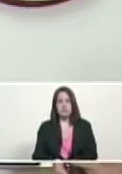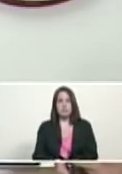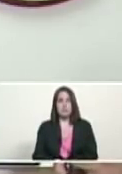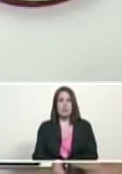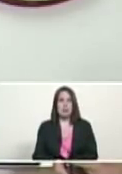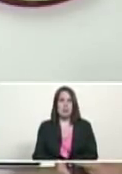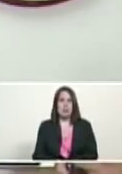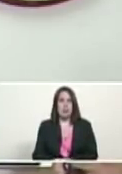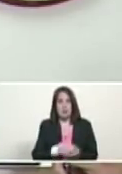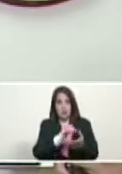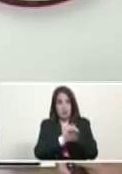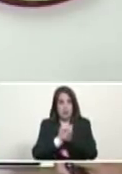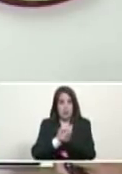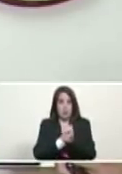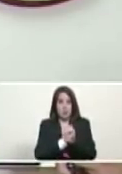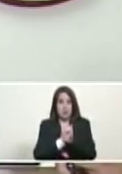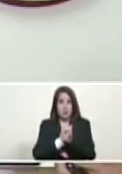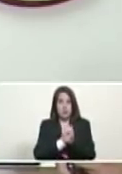compañeros,